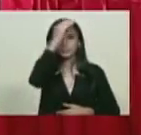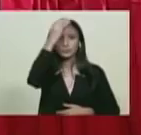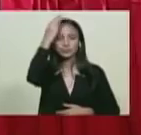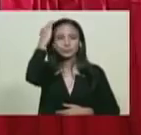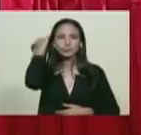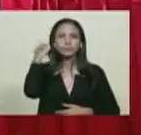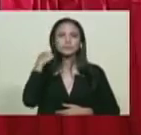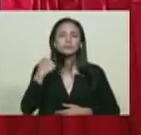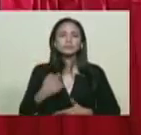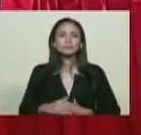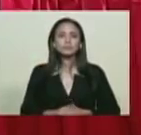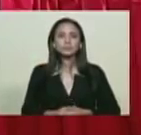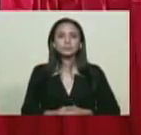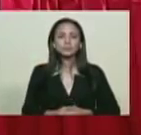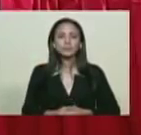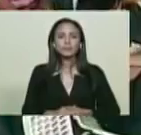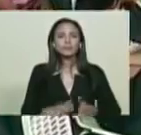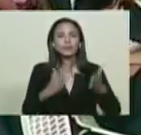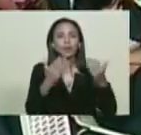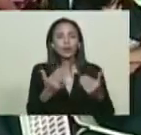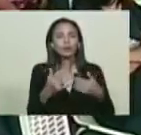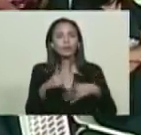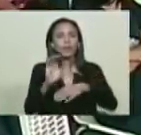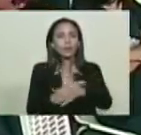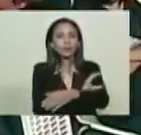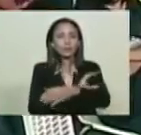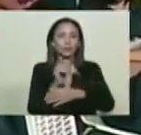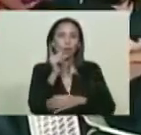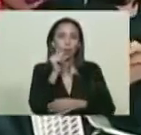Ajá, tenemos a la Dimensión Latina esperando.